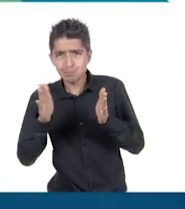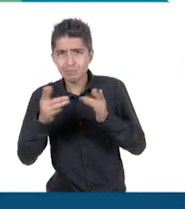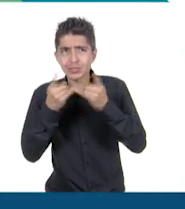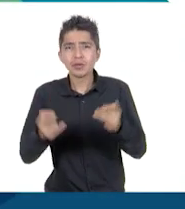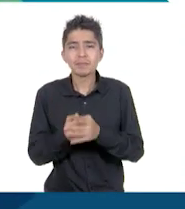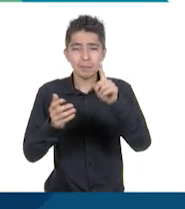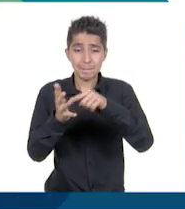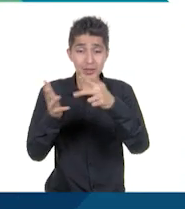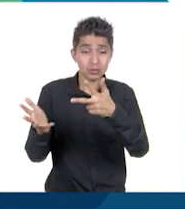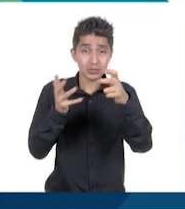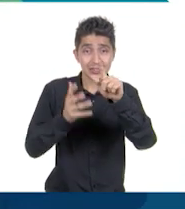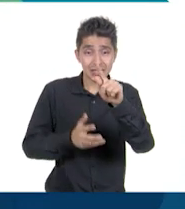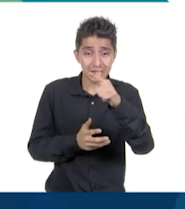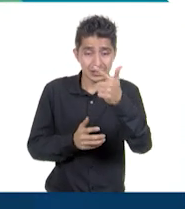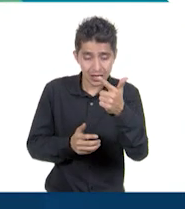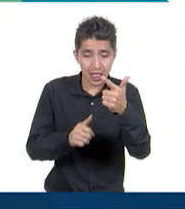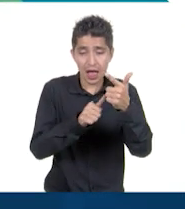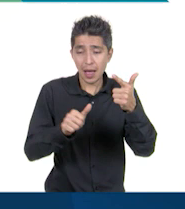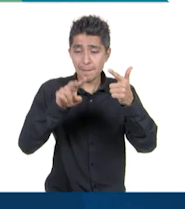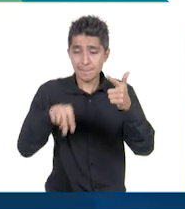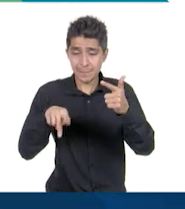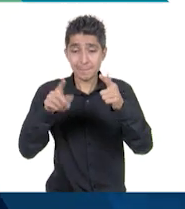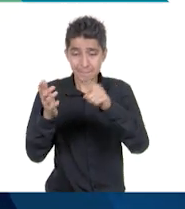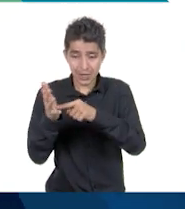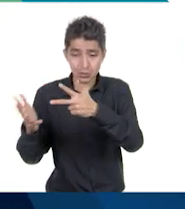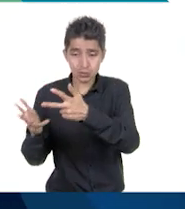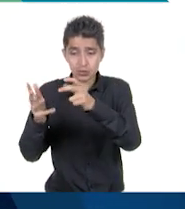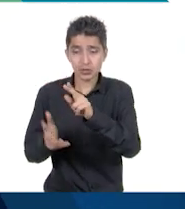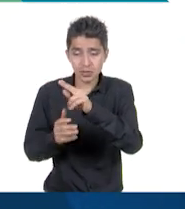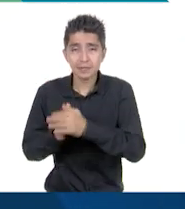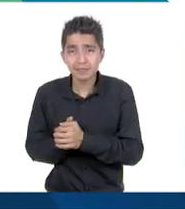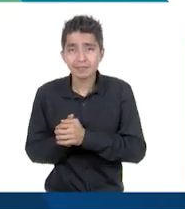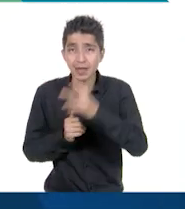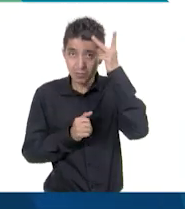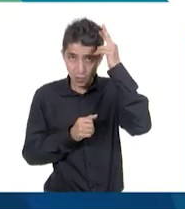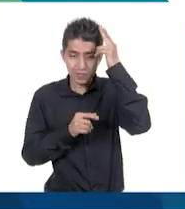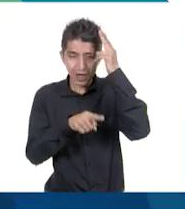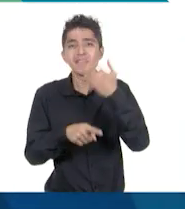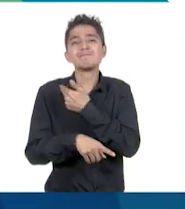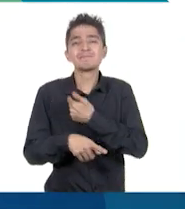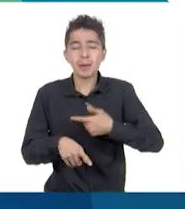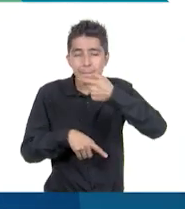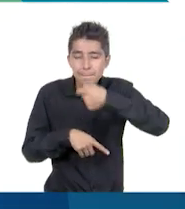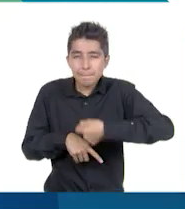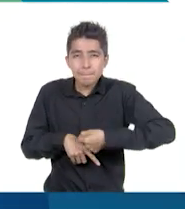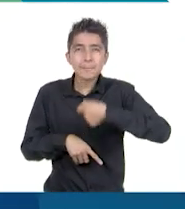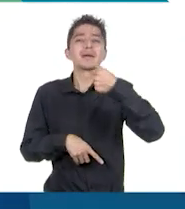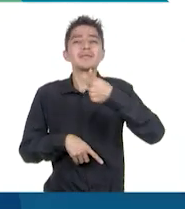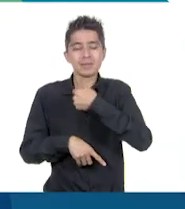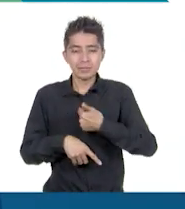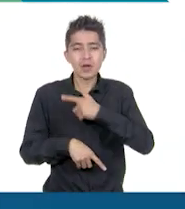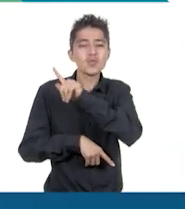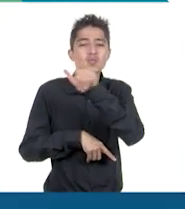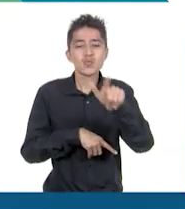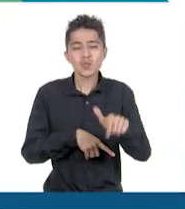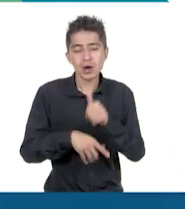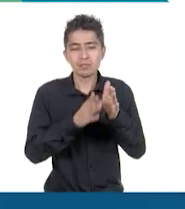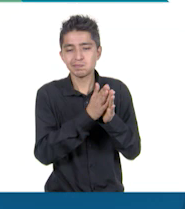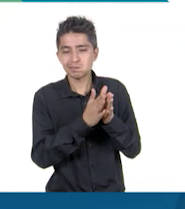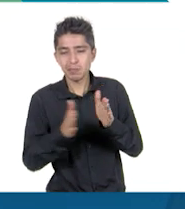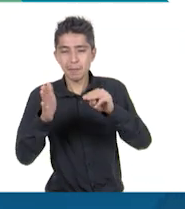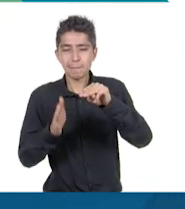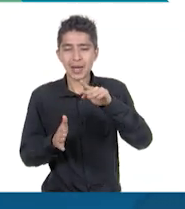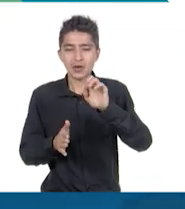de 1877 a 1880. En ese momento, Díaz fue presidente por primera ocasión. Después, el general